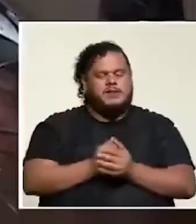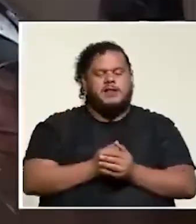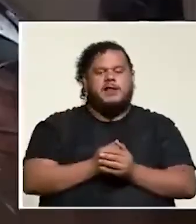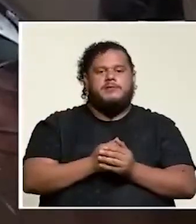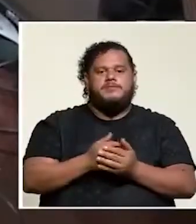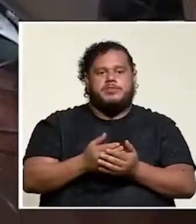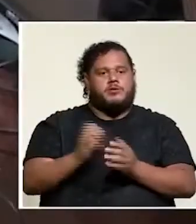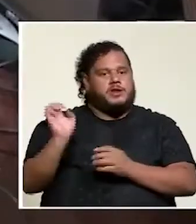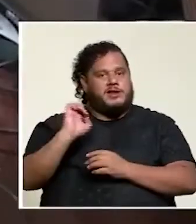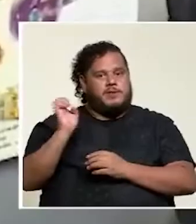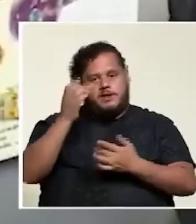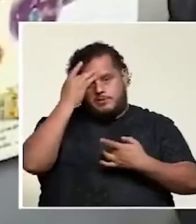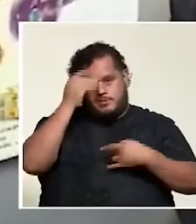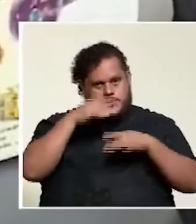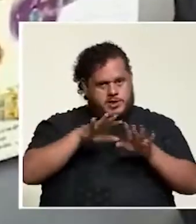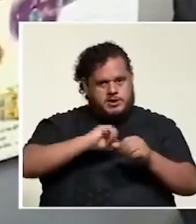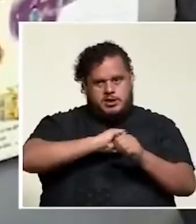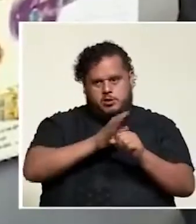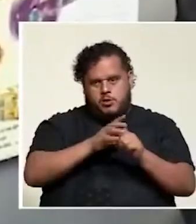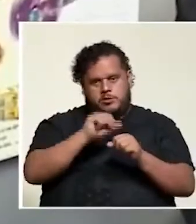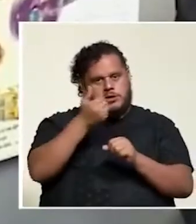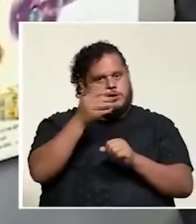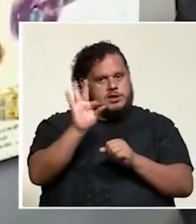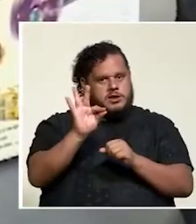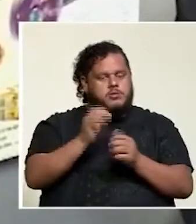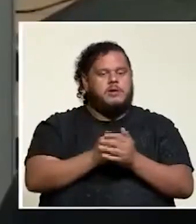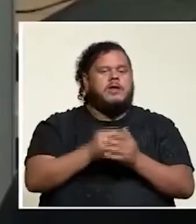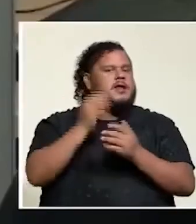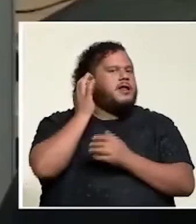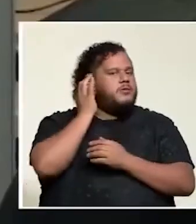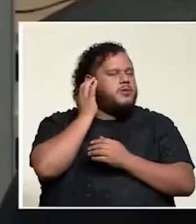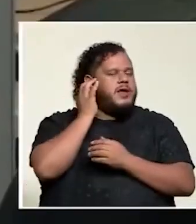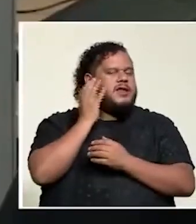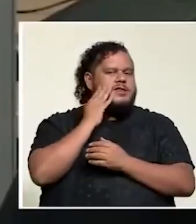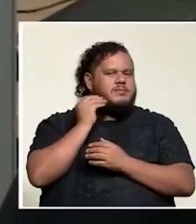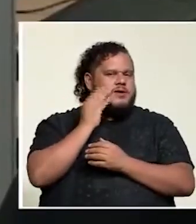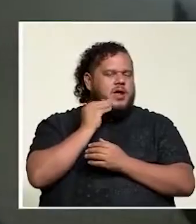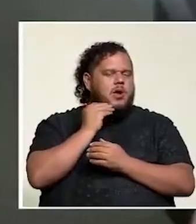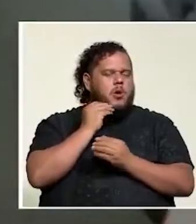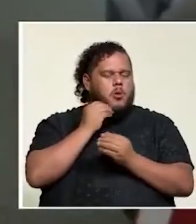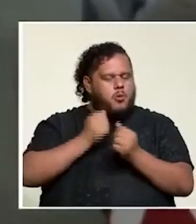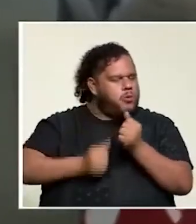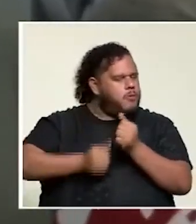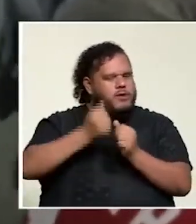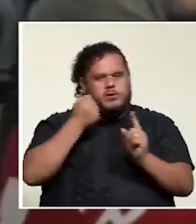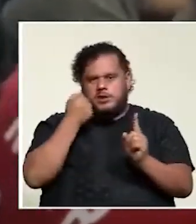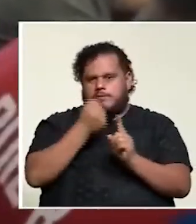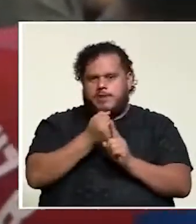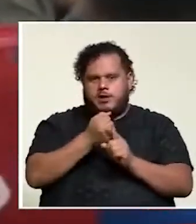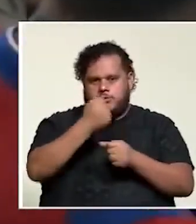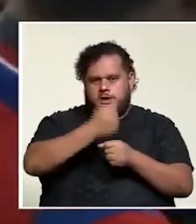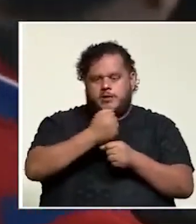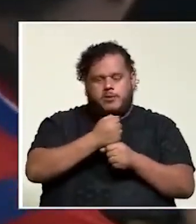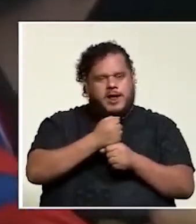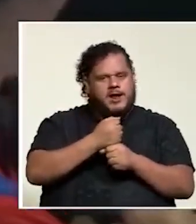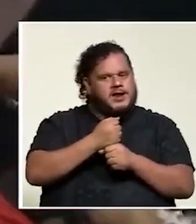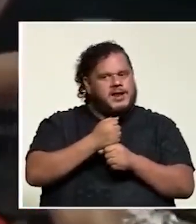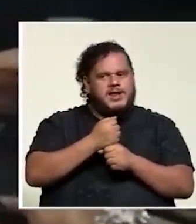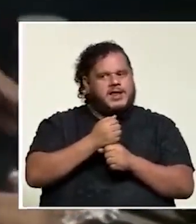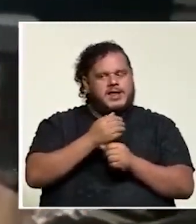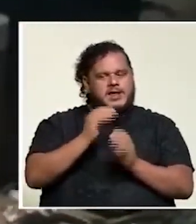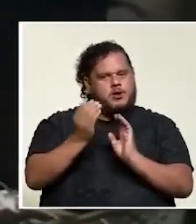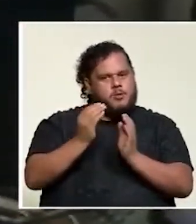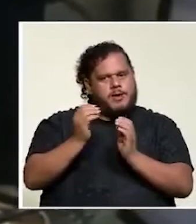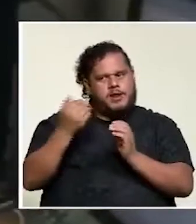por la pandemia del COVID-19, las mujeres experimentaron un mayor impacto laboral que los hombres y el índice